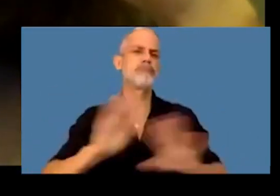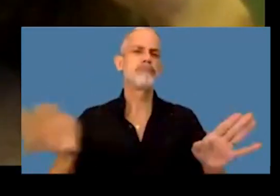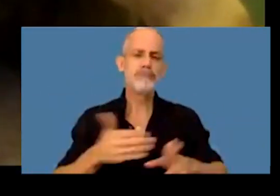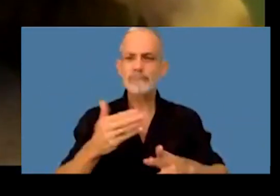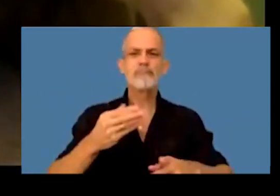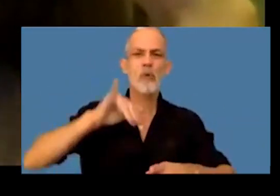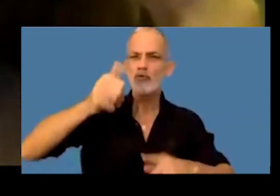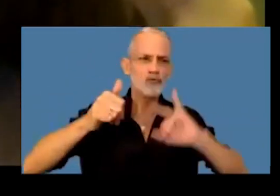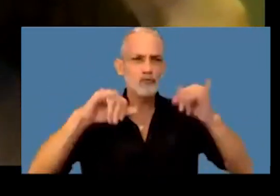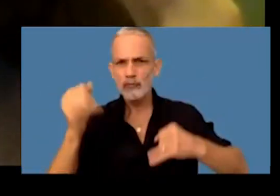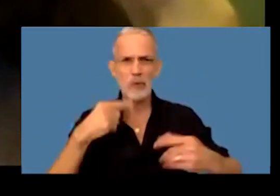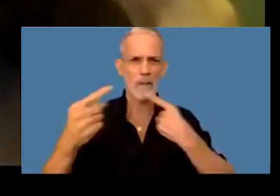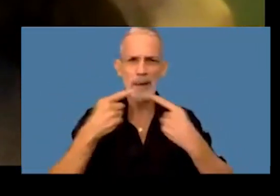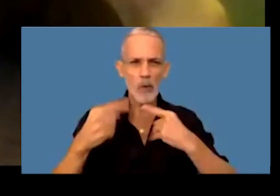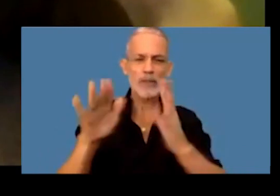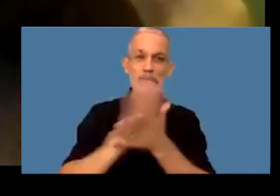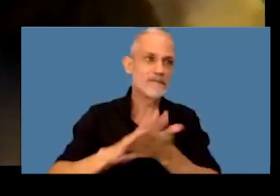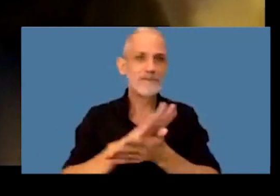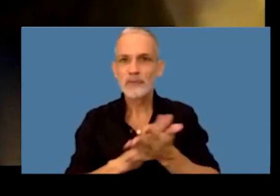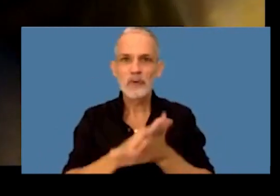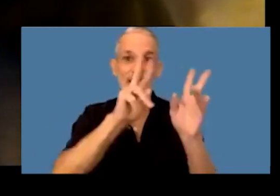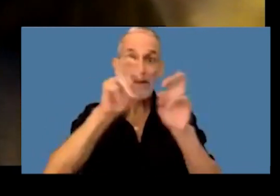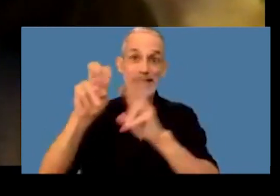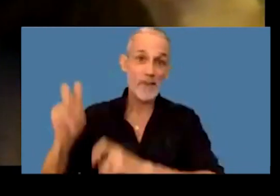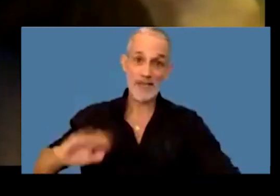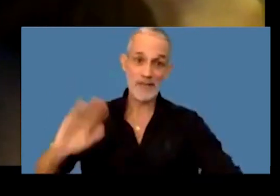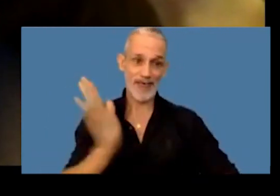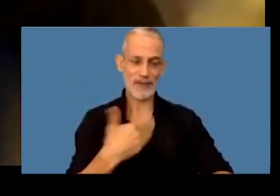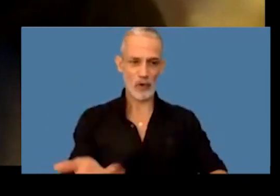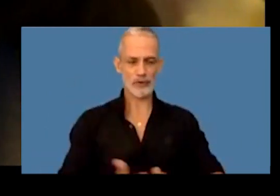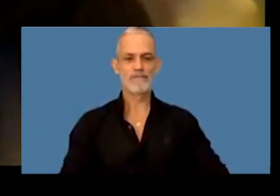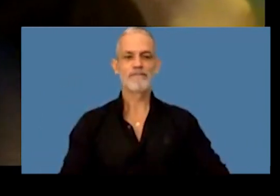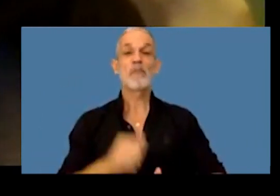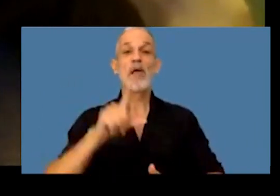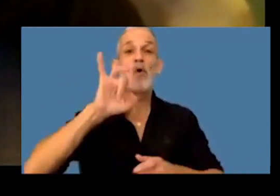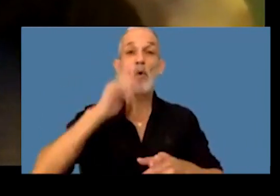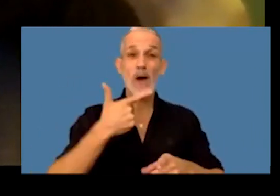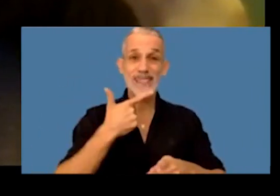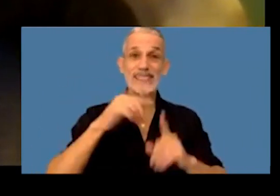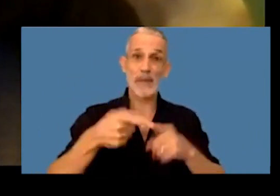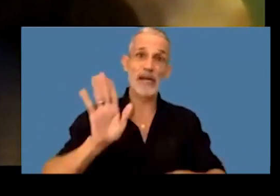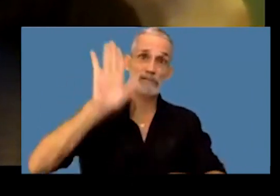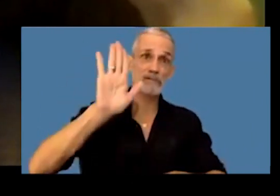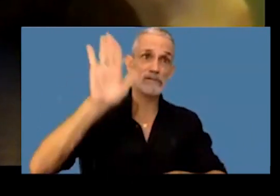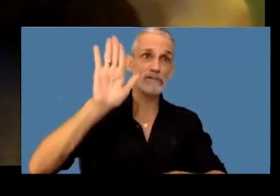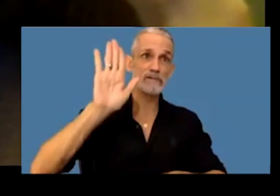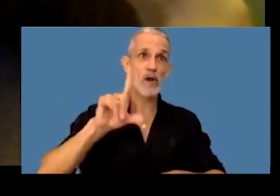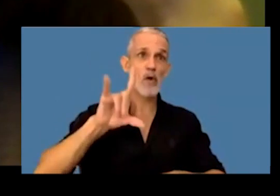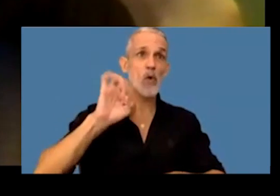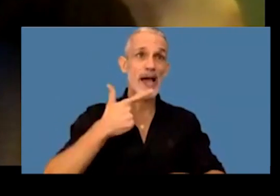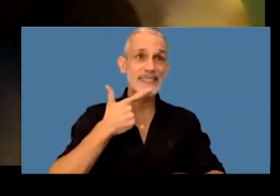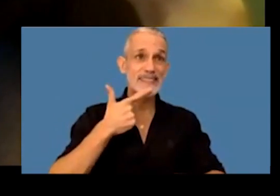poder solucionar los temas de todos. Lucas también está con la mano levantada, no sé, Lucas, si te querés